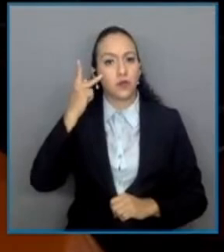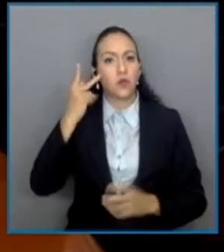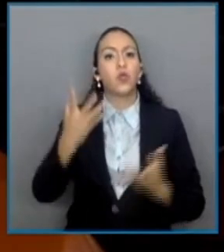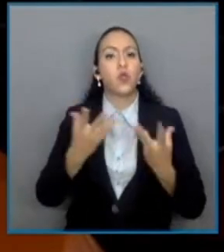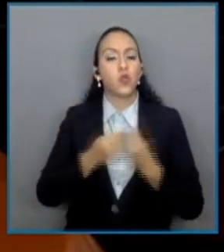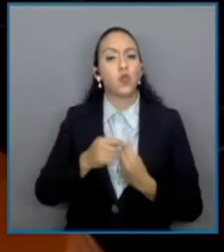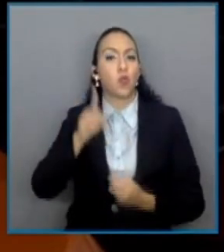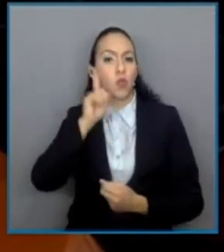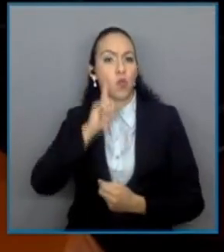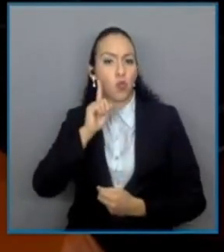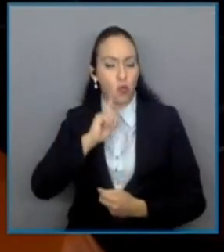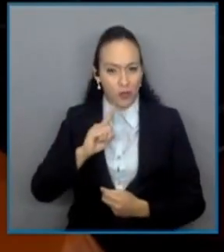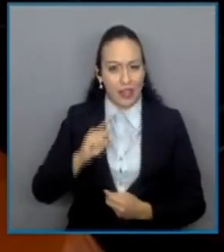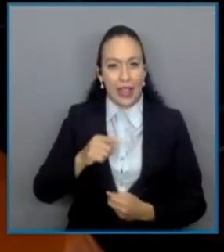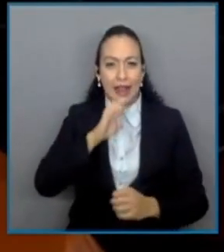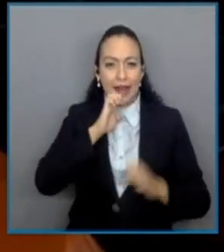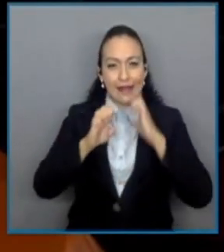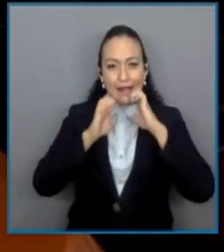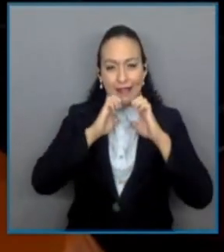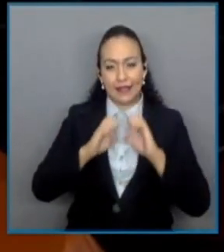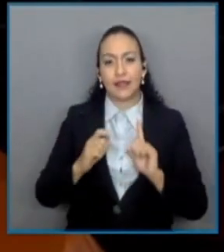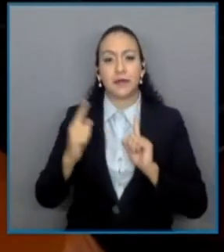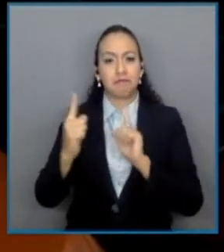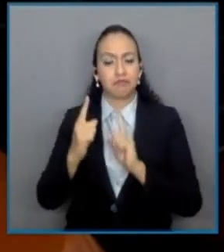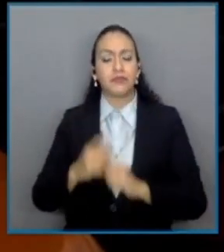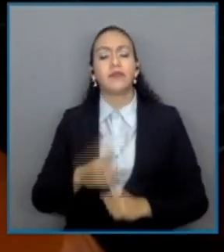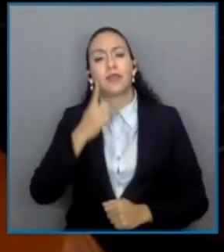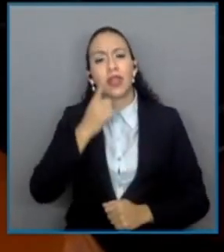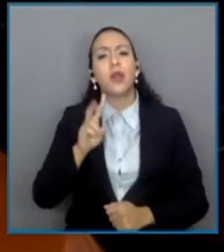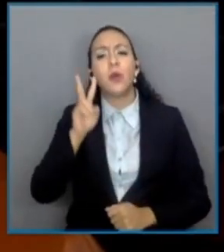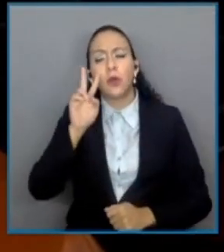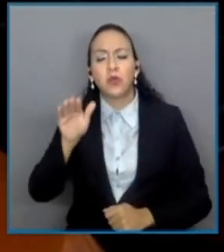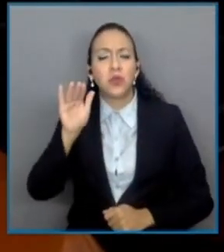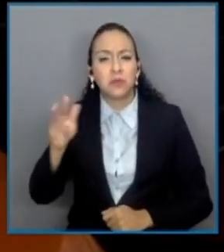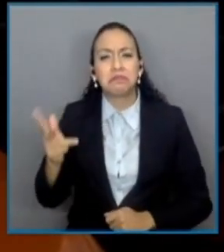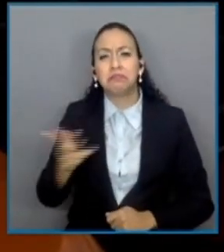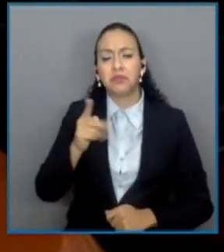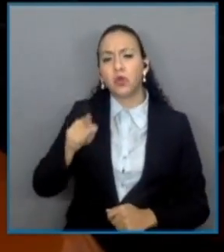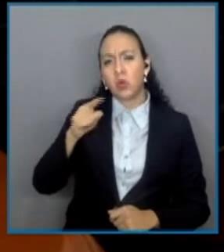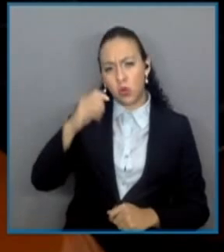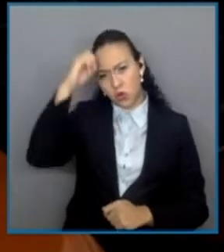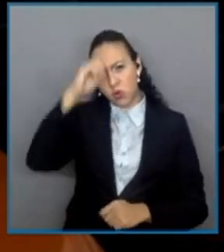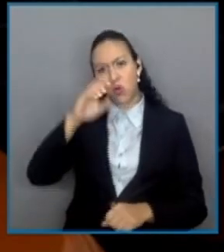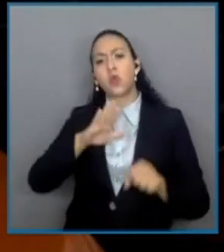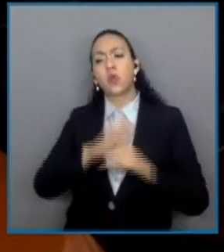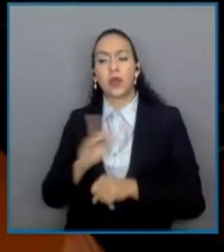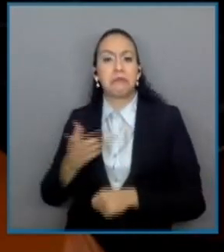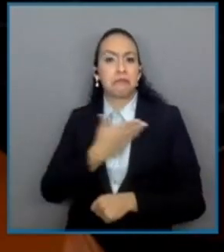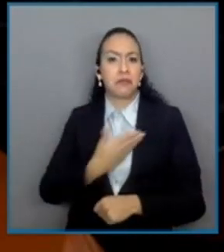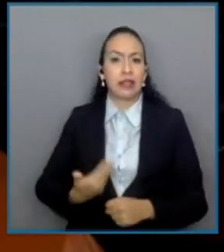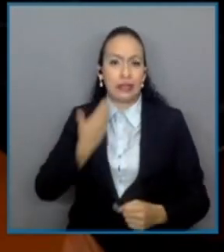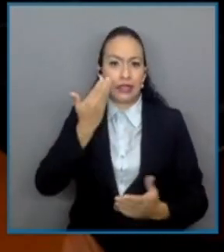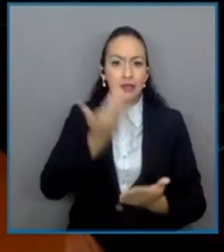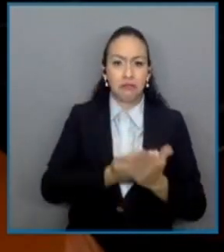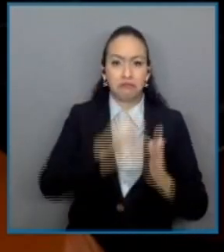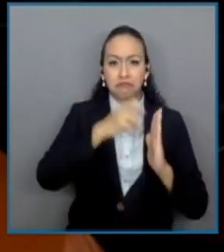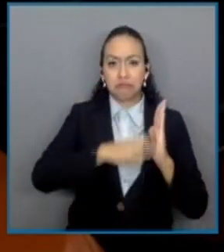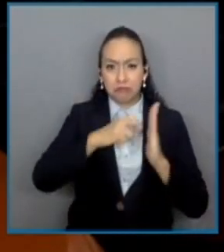sus preocupaciones en torno a la aprobación en sus términos de la iniciativa de reforma judicial.